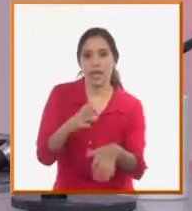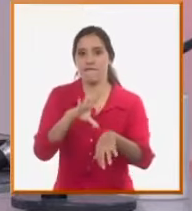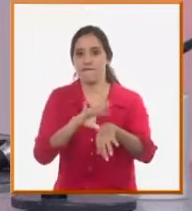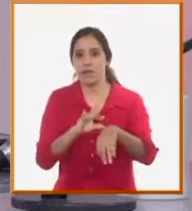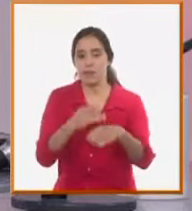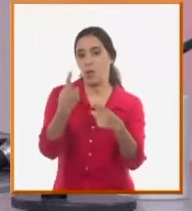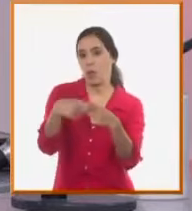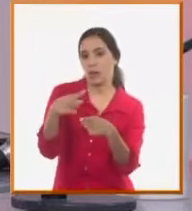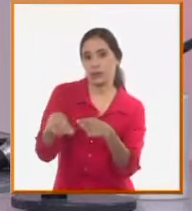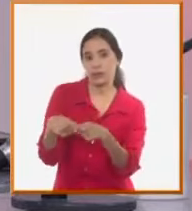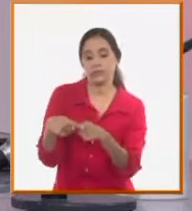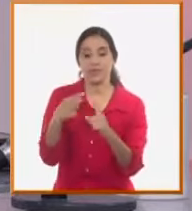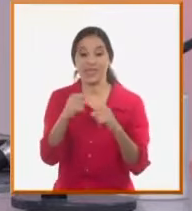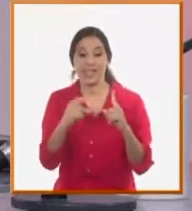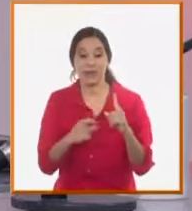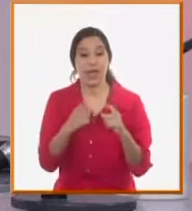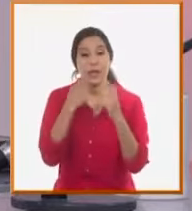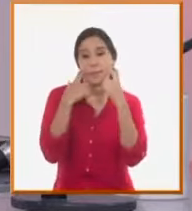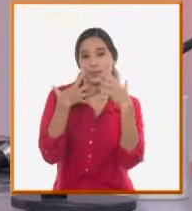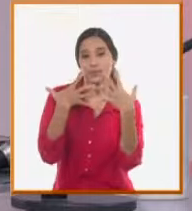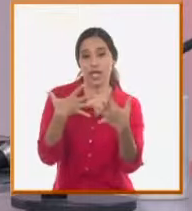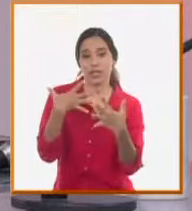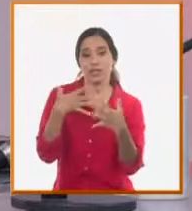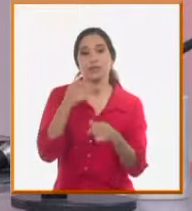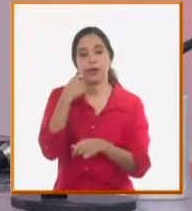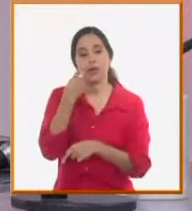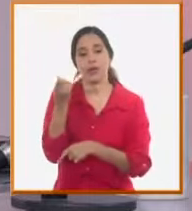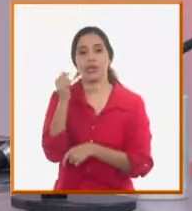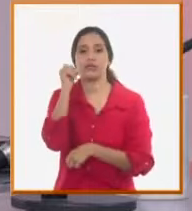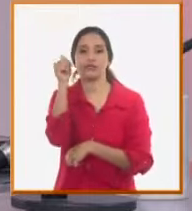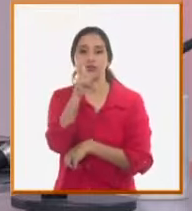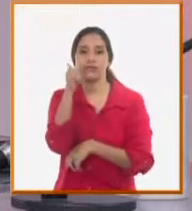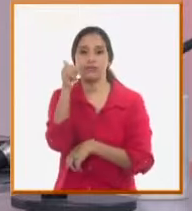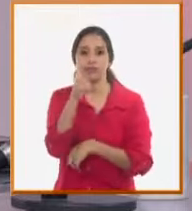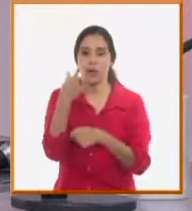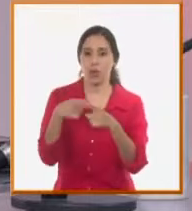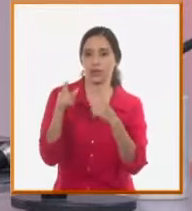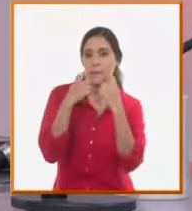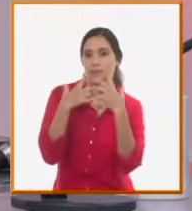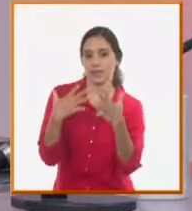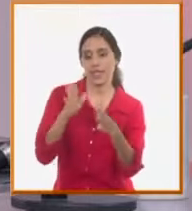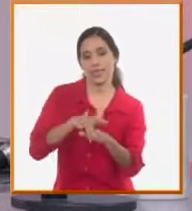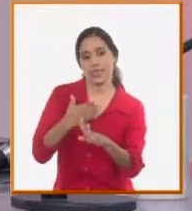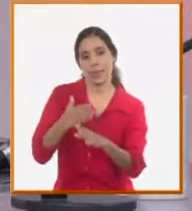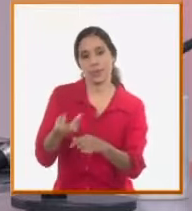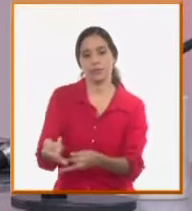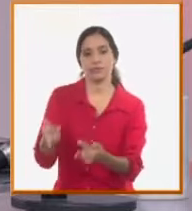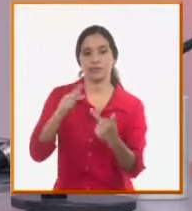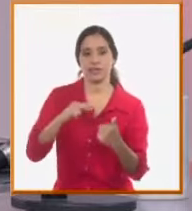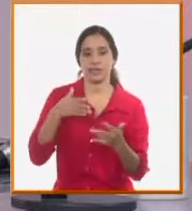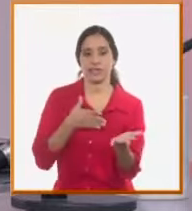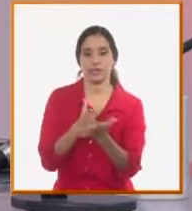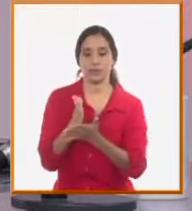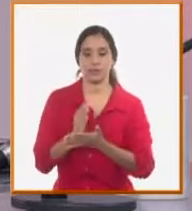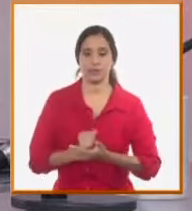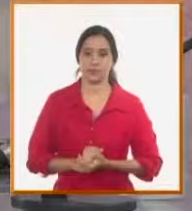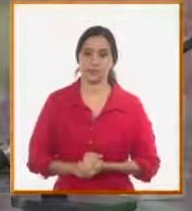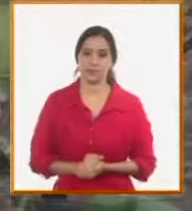Temas interesantes, vamos a ver otro material de los que nos han preparado nuestros compañeros y regresamos para continuar hablando con los